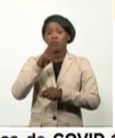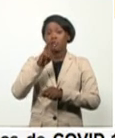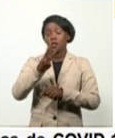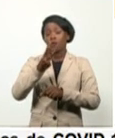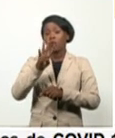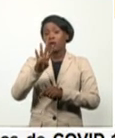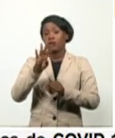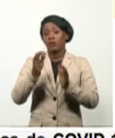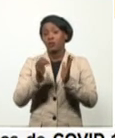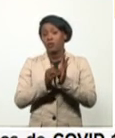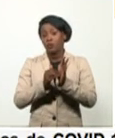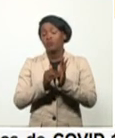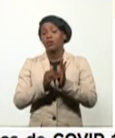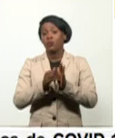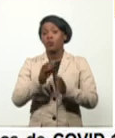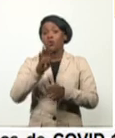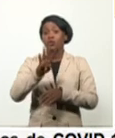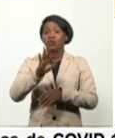344.481,